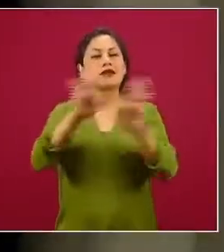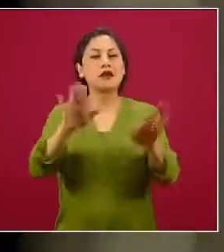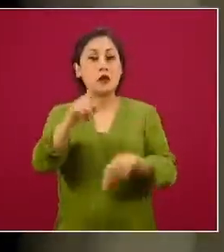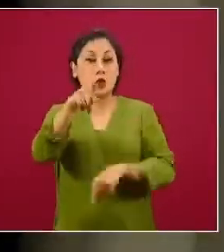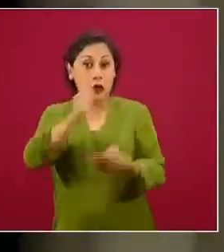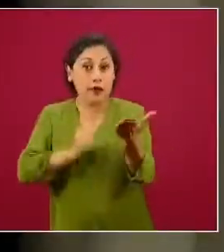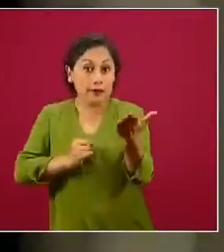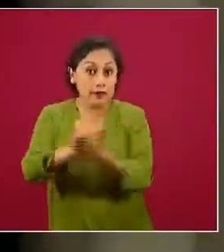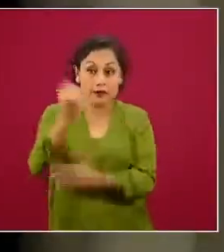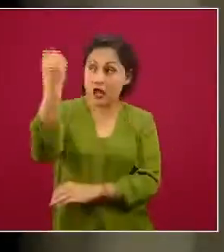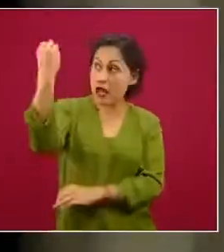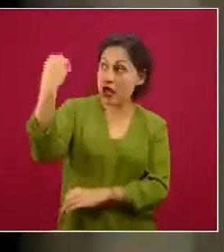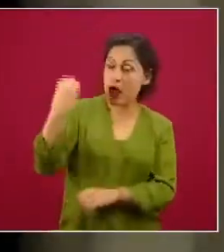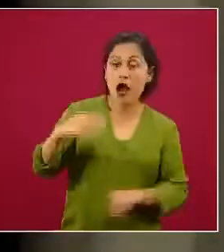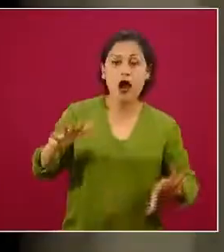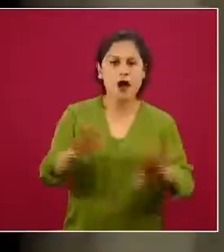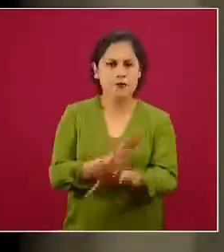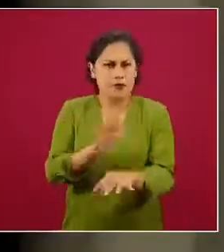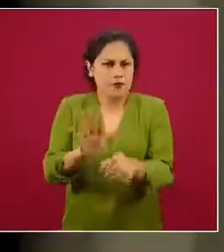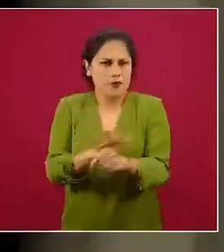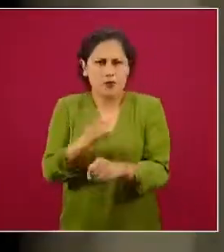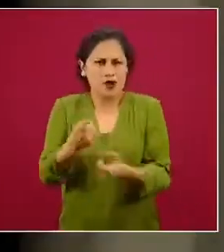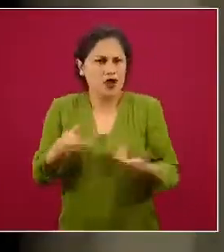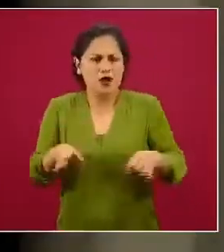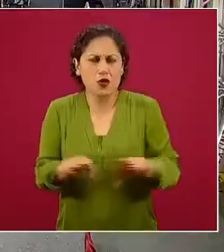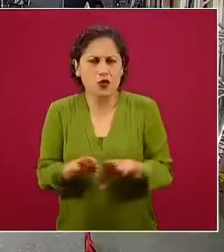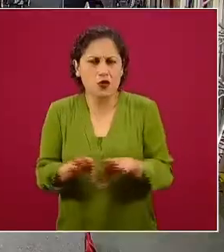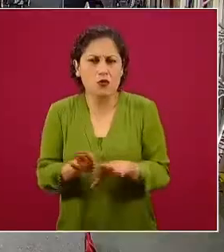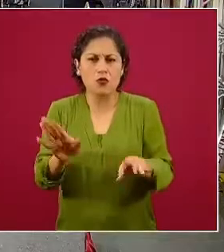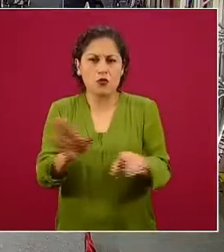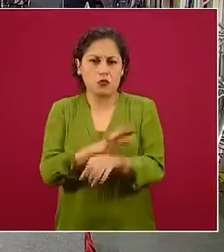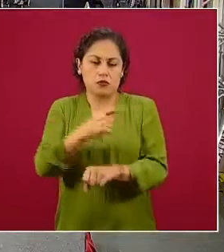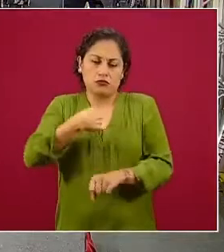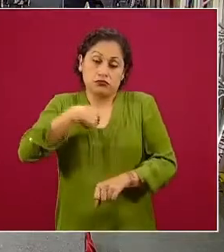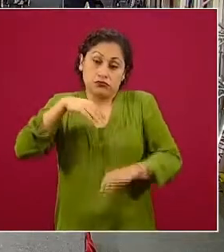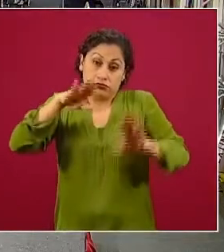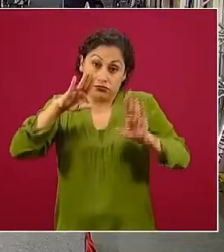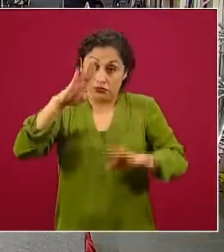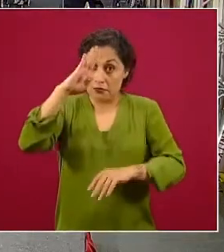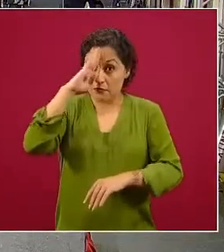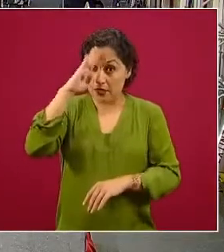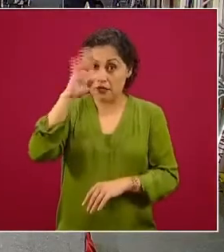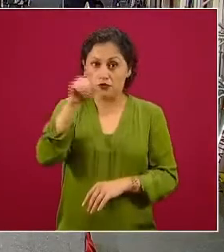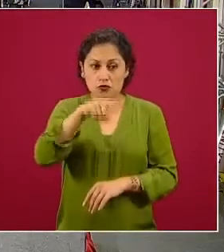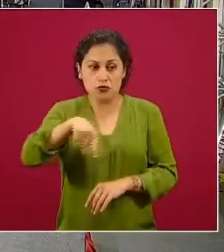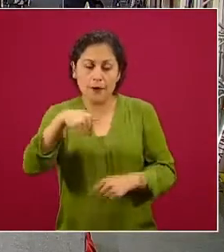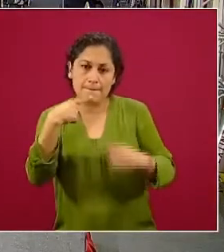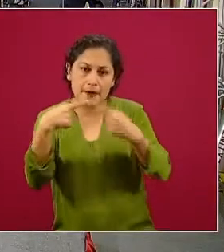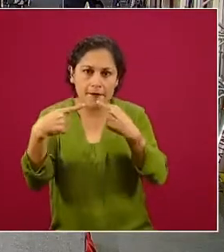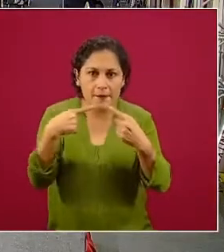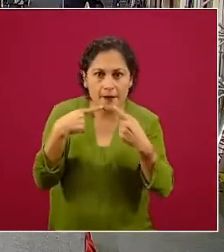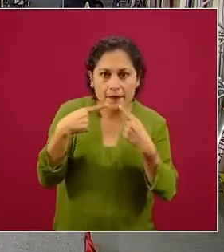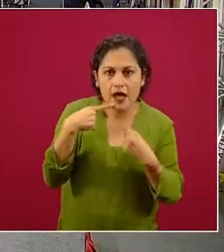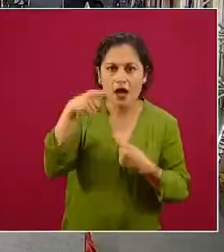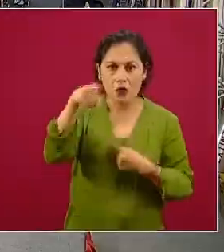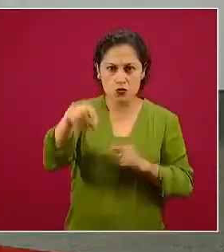yo asumo que a la hora de ustedes hacer el cambio es una decisión que es consensuada. Observo yo con mucha atención las estadísticas que presentan, por ejemplo, de